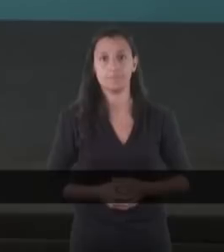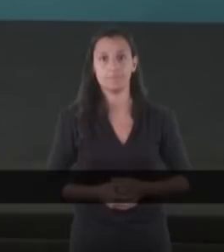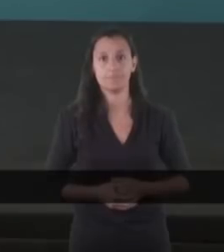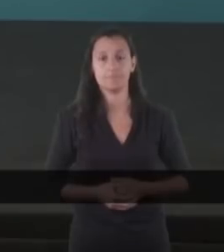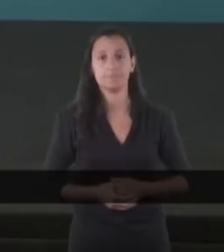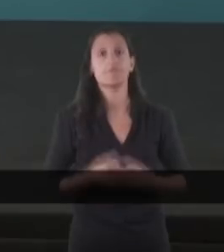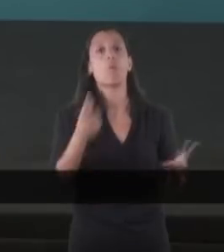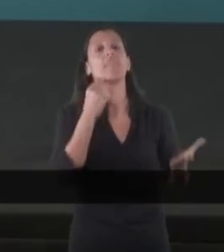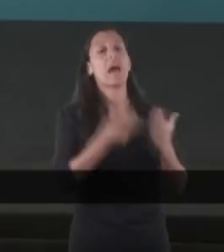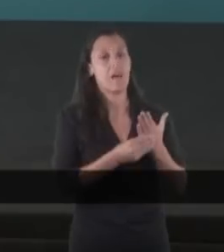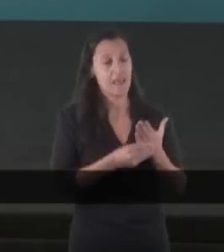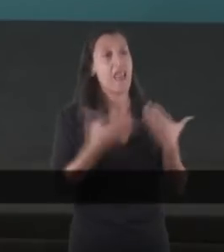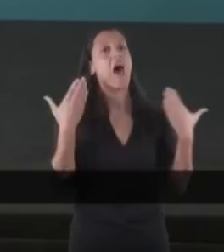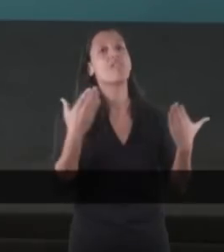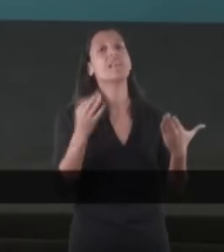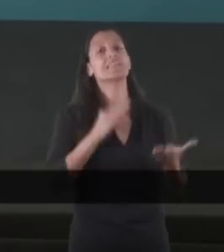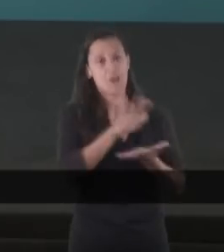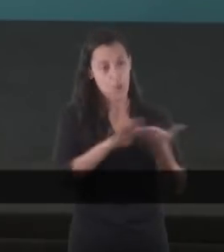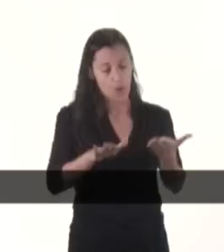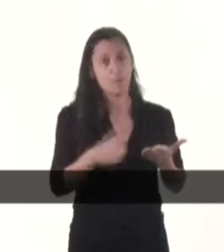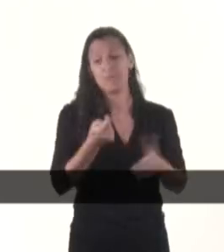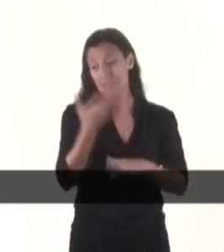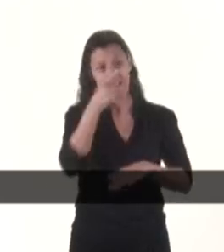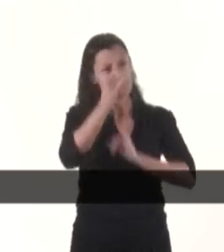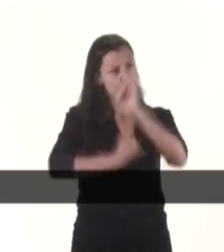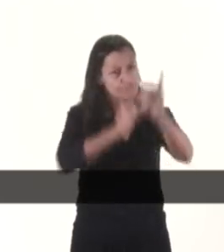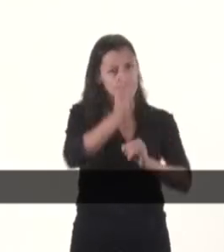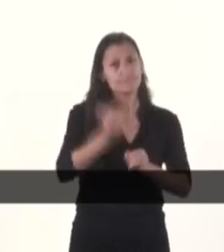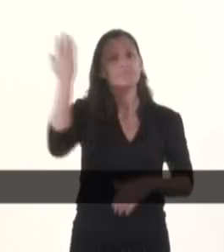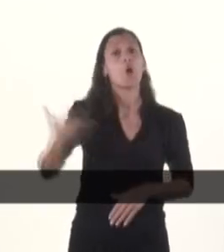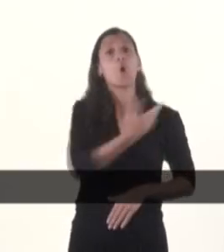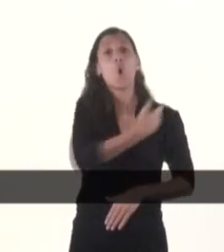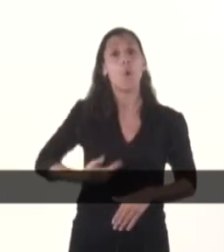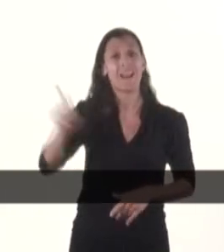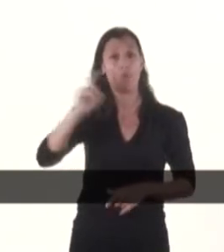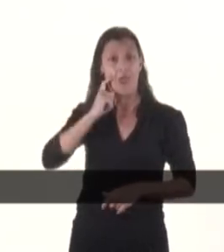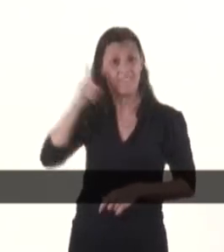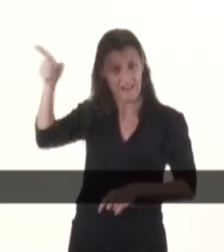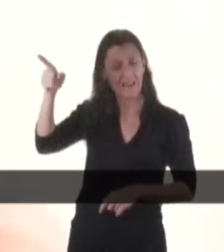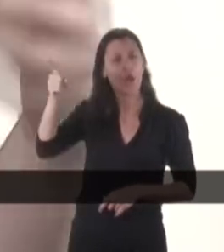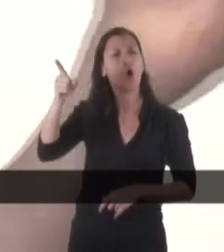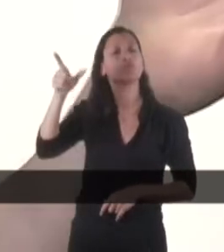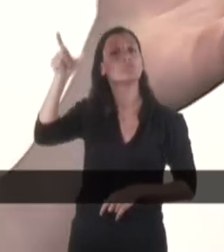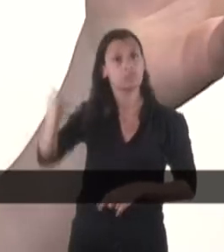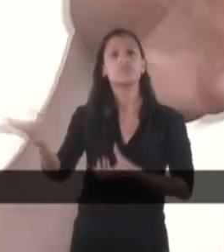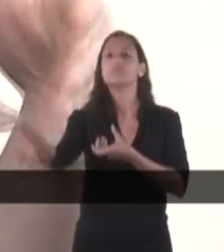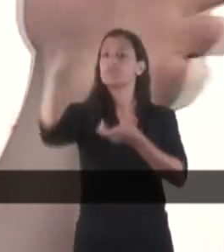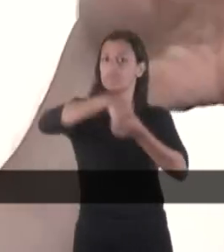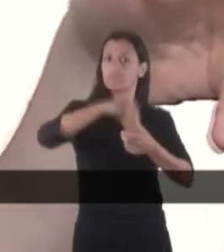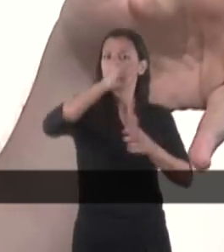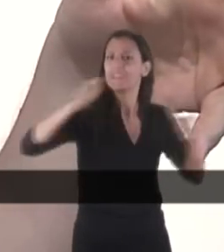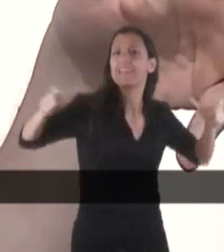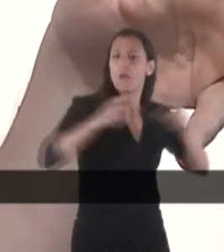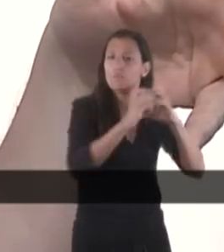Buen día, Gabriela. ¿Cómo estás? Feliz año. Recién contabas que el gobernador de Entre Ríos, Bordet, participó de esta reunión